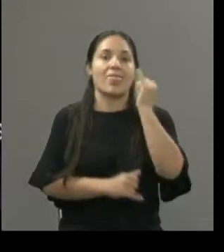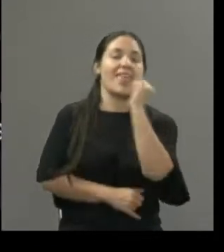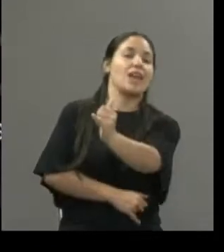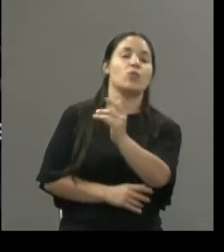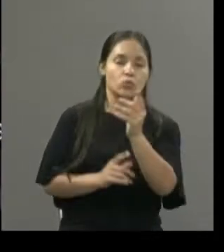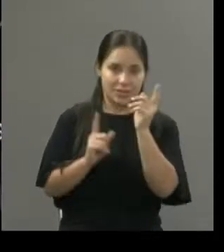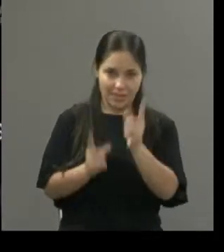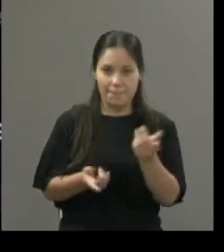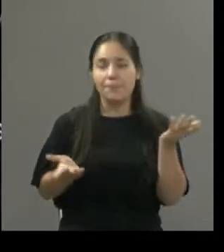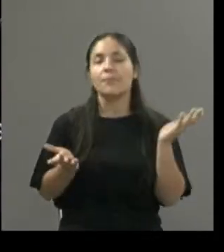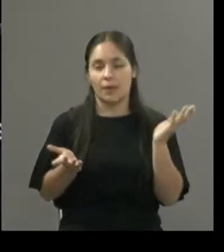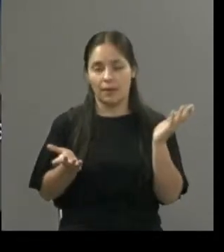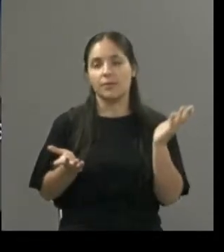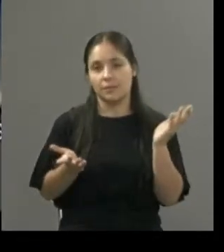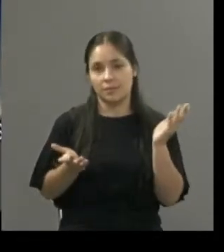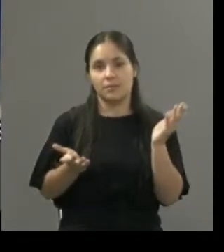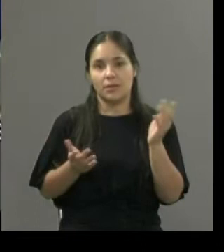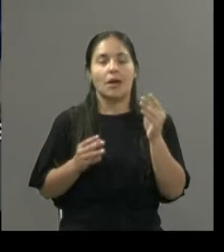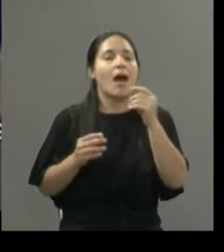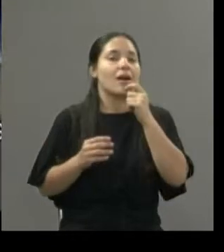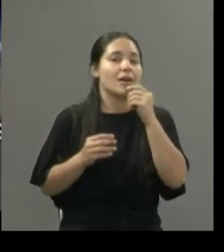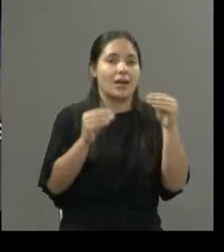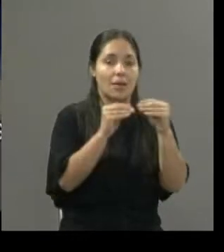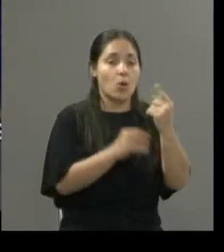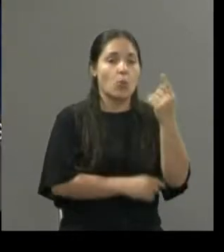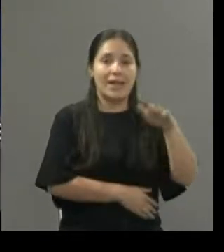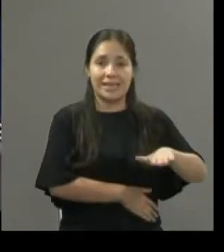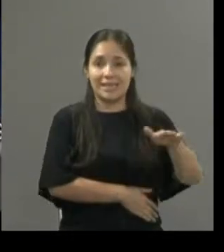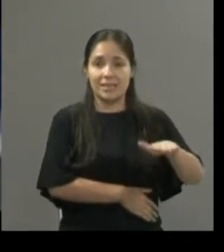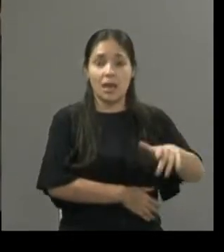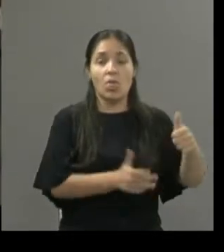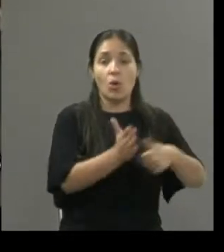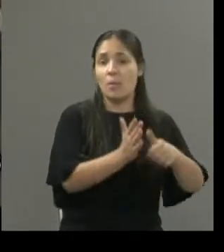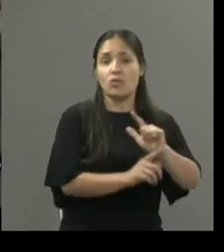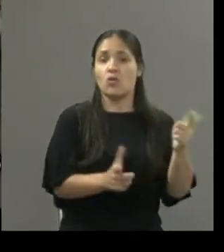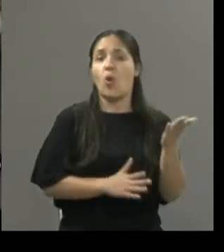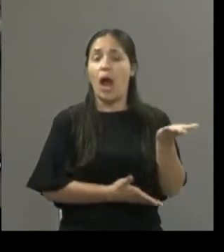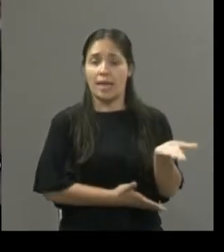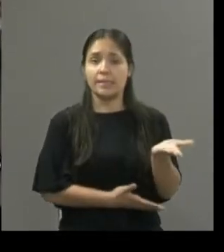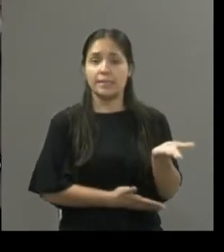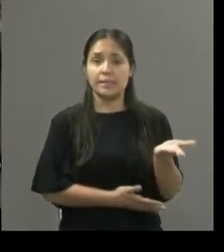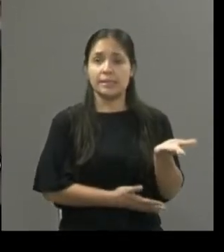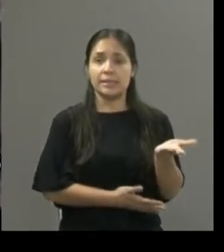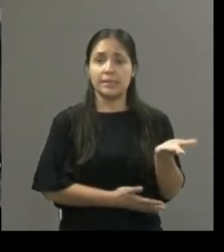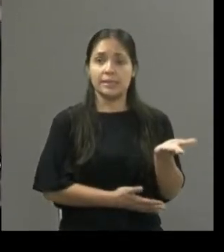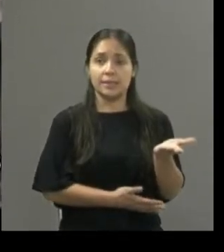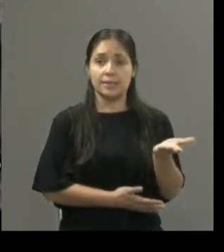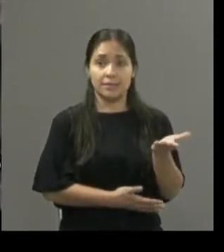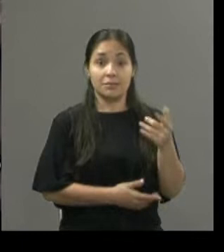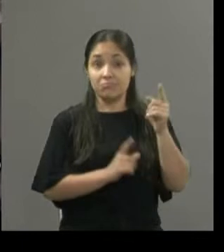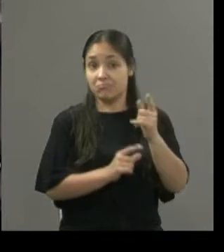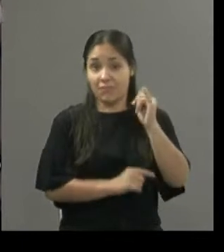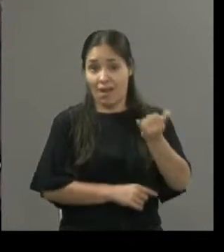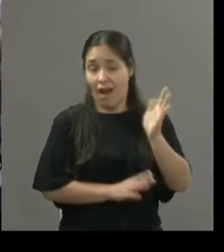para decir, tuvimos el caso, por ejemplo, de una niña que no tenía DNI. Claro. Entonces, esto está